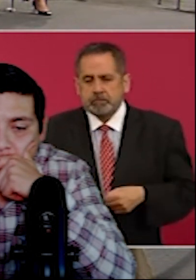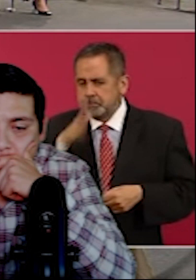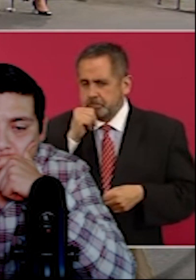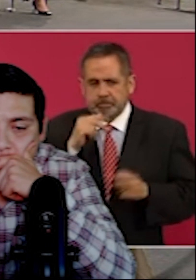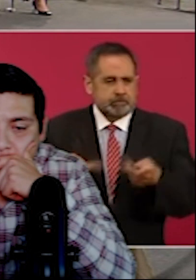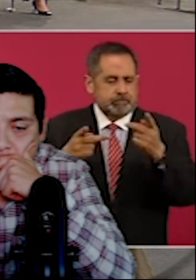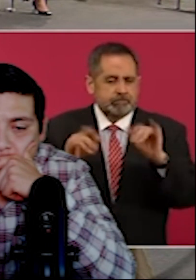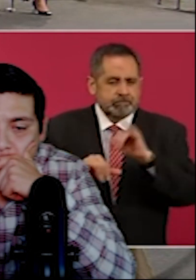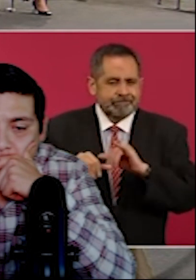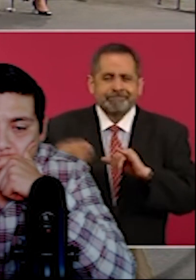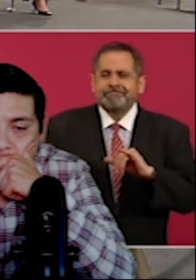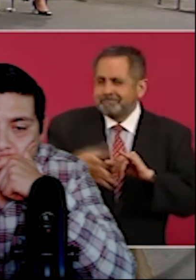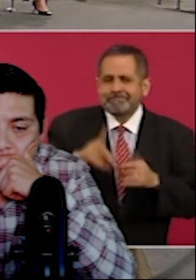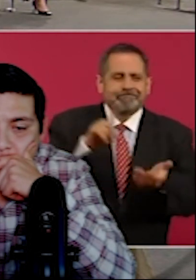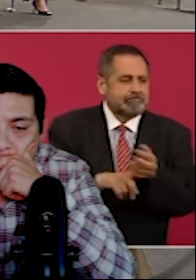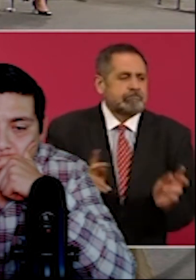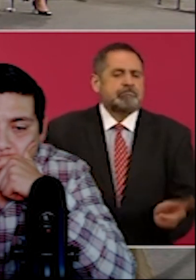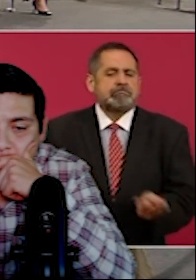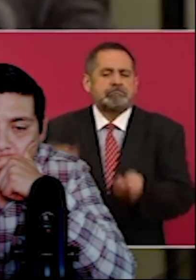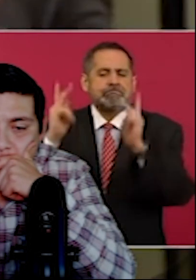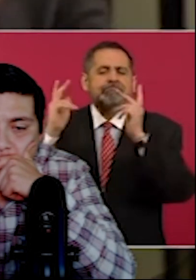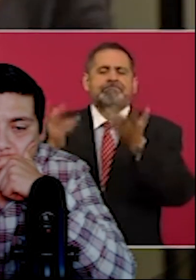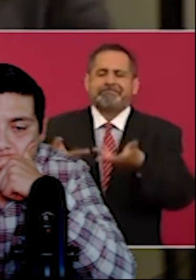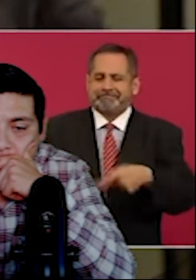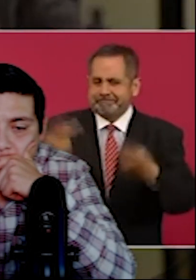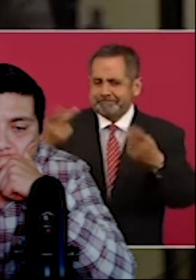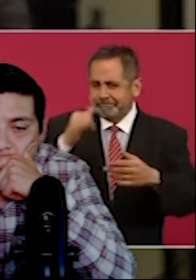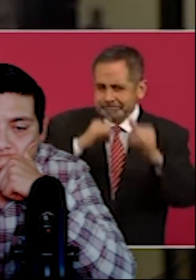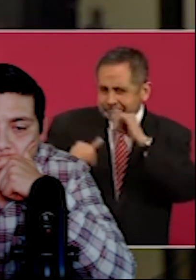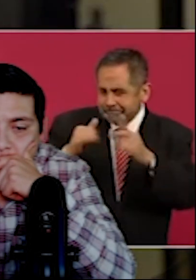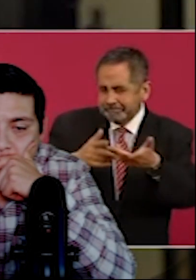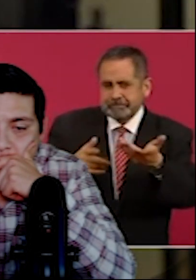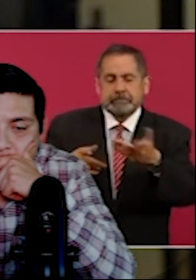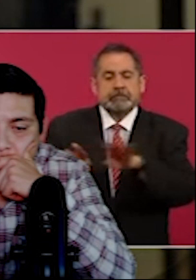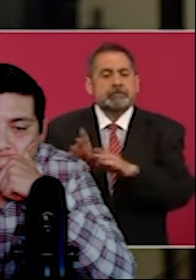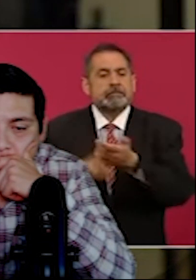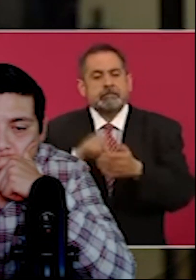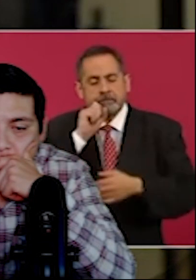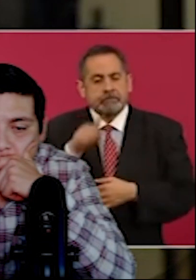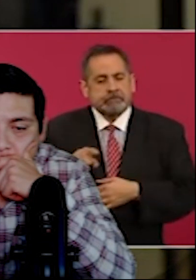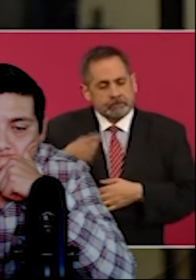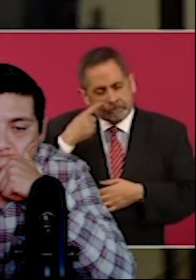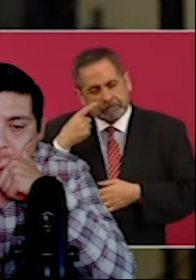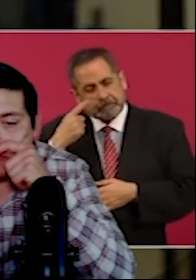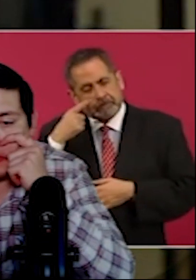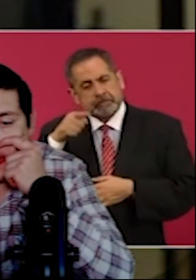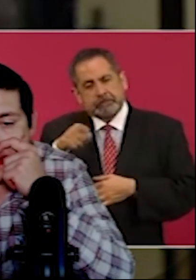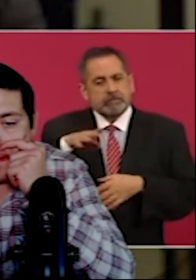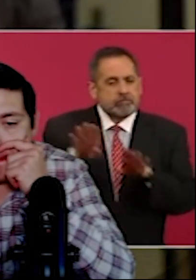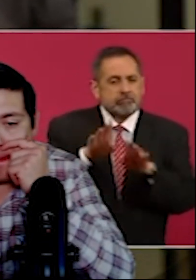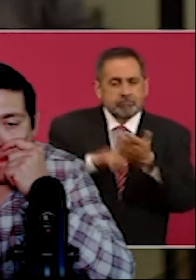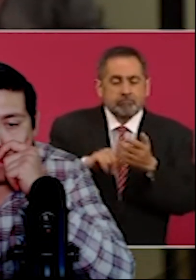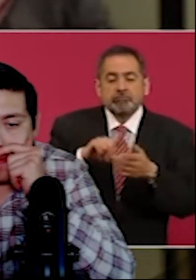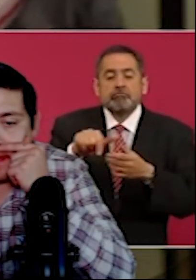se cumple prácticamente en ningún estadio. Entonces la gente pues está muy propensa a que estas pasiones pues se